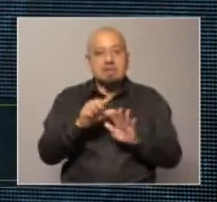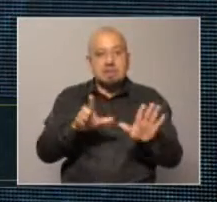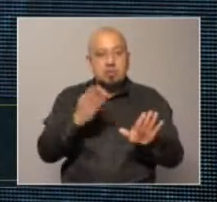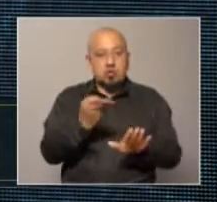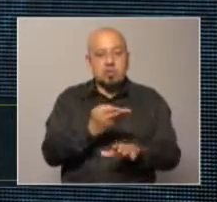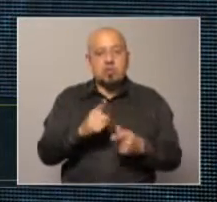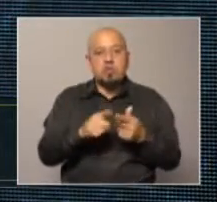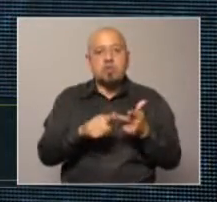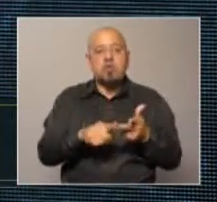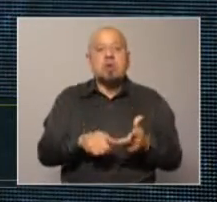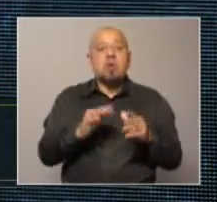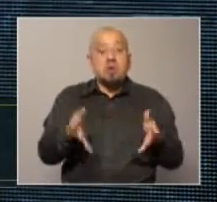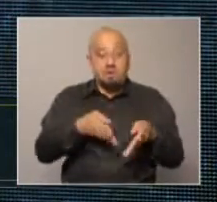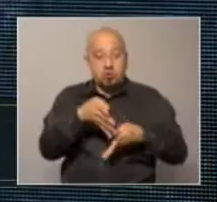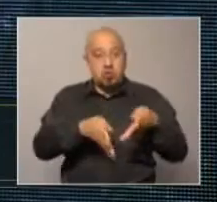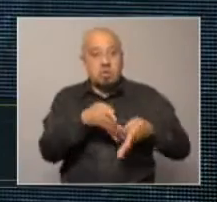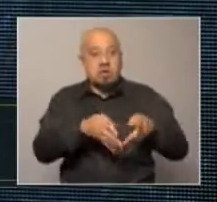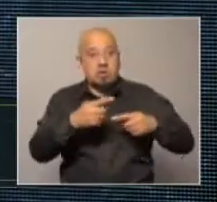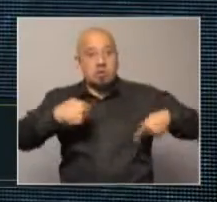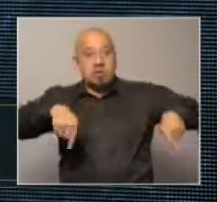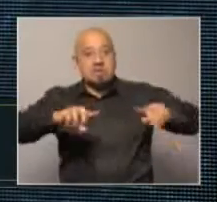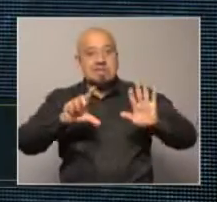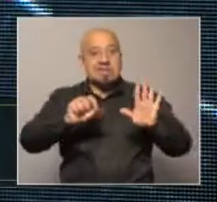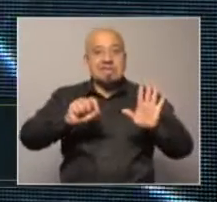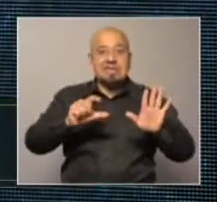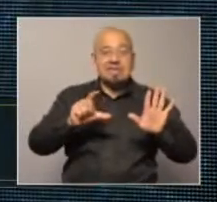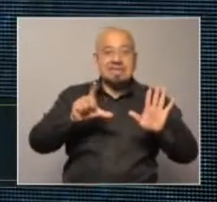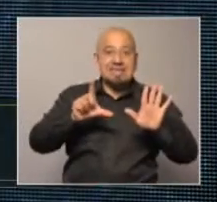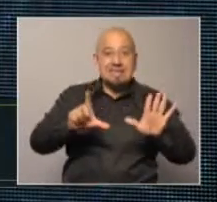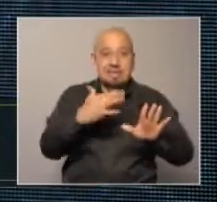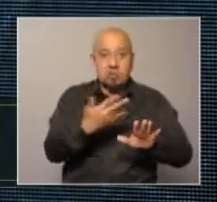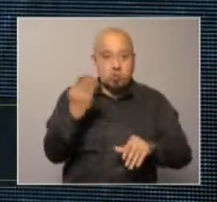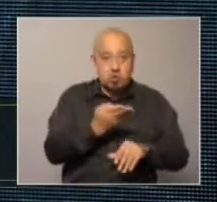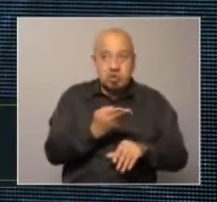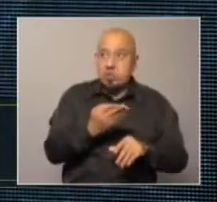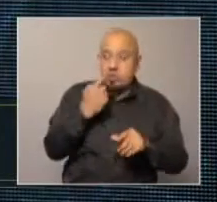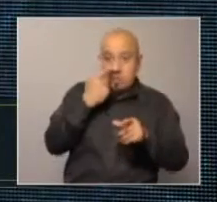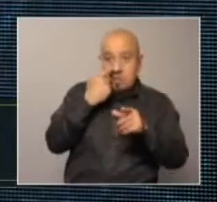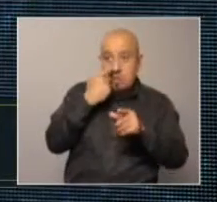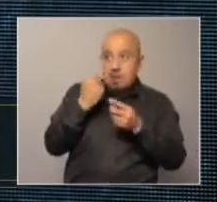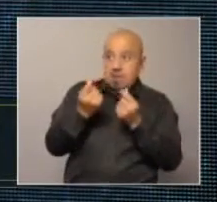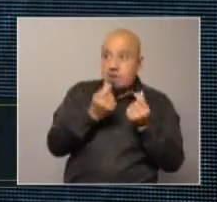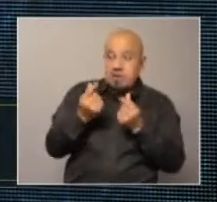el funcionamiento representa el 75% del presupuesto uh-huh. del INISA, los gastos de funcionamiento básicamente sobre todo en